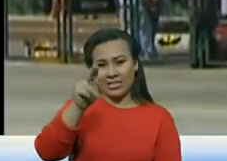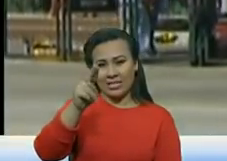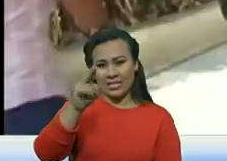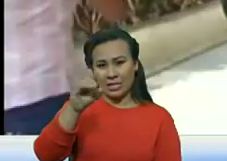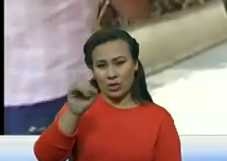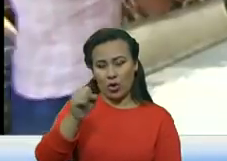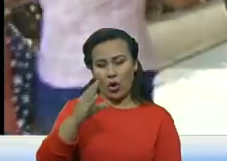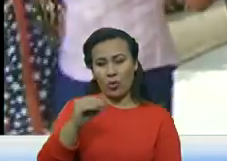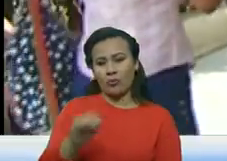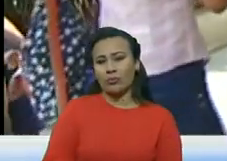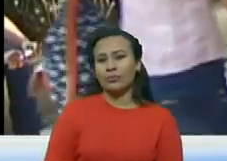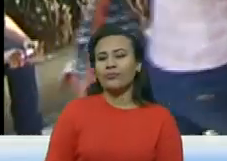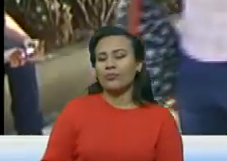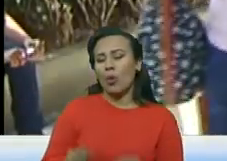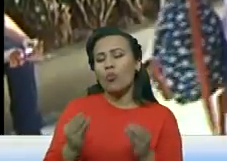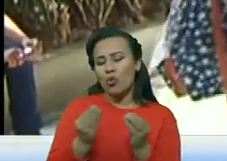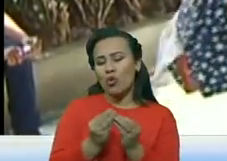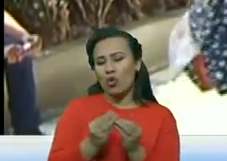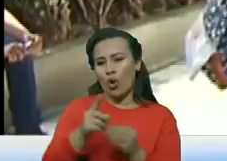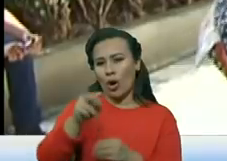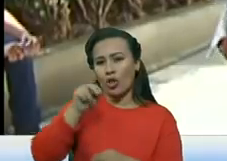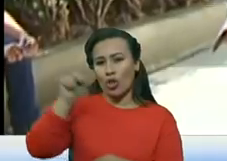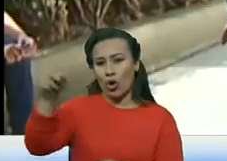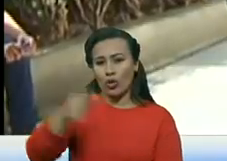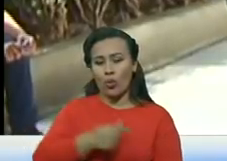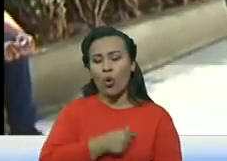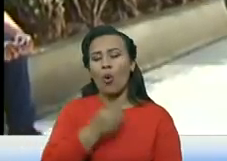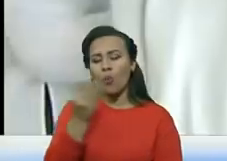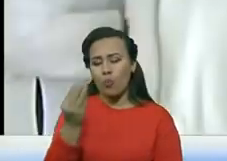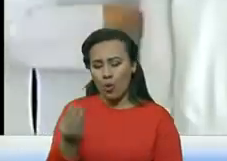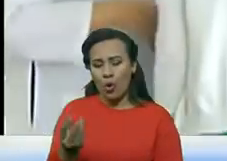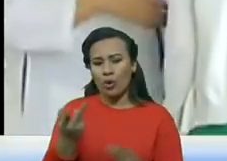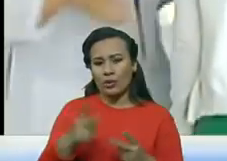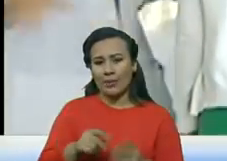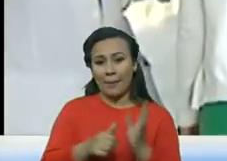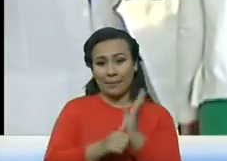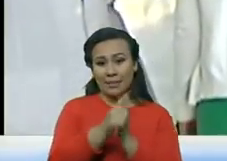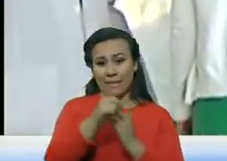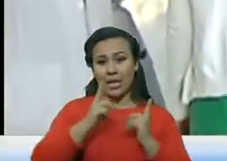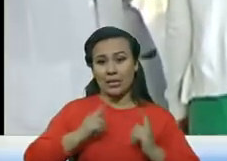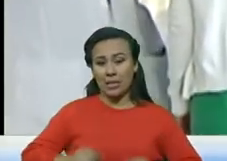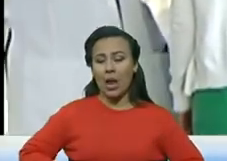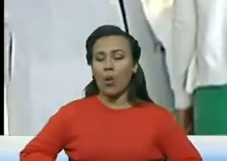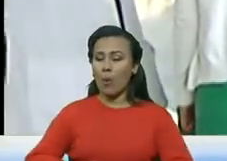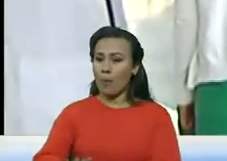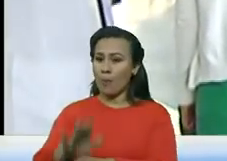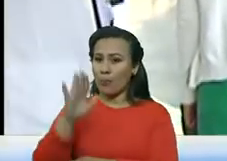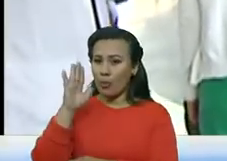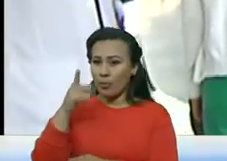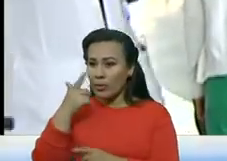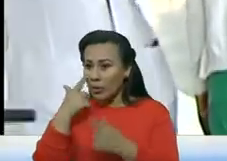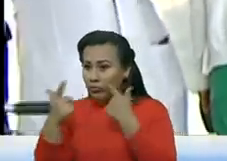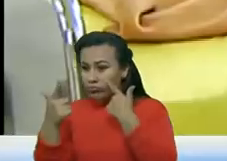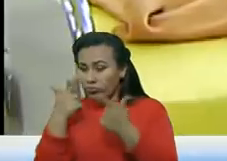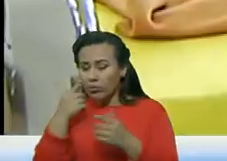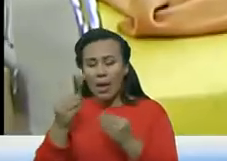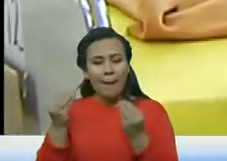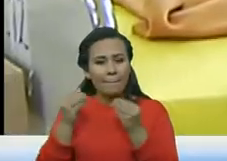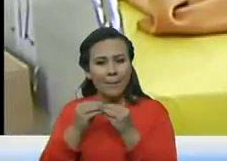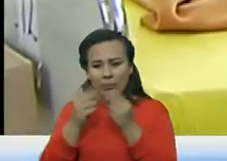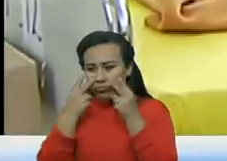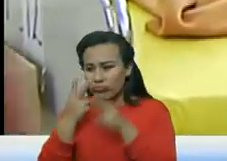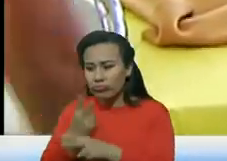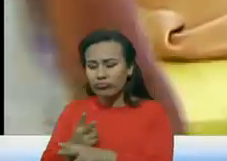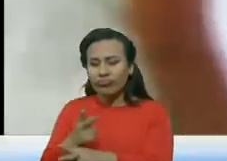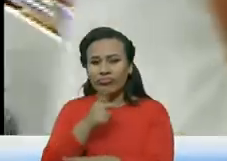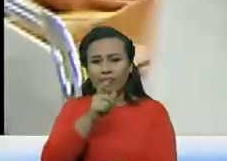misma manera. Y en el universitario en el noroeste también. El Ministerio de Salud Pública se comprometió en hacerles seguimientos a las